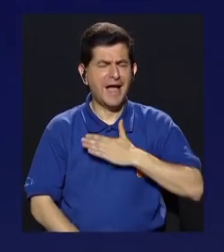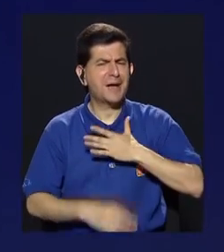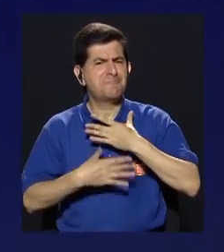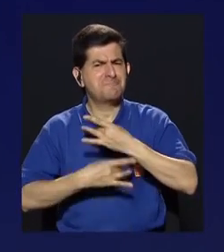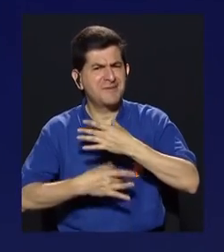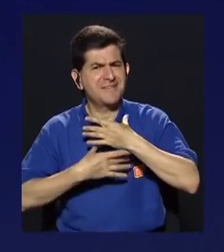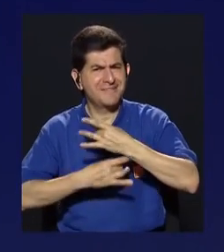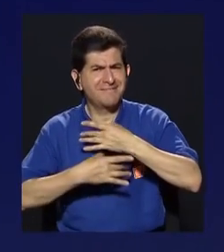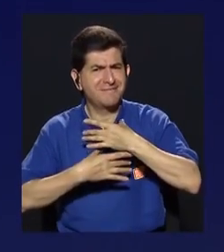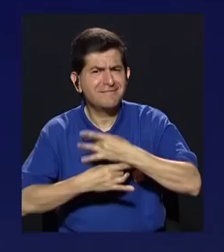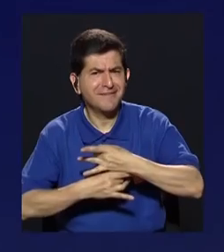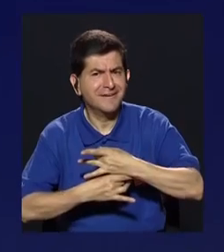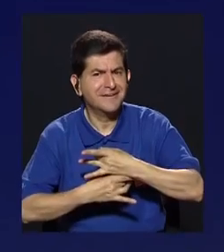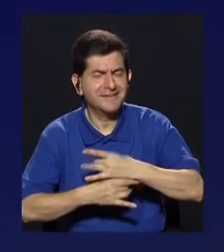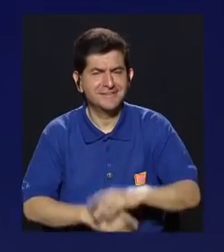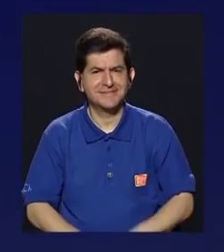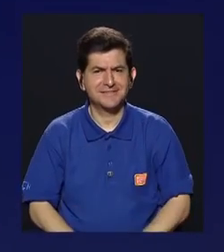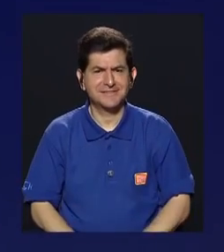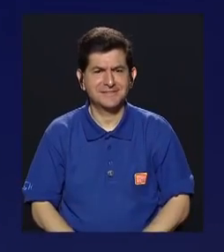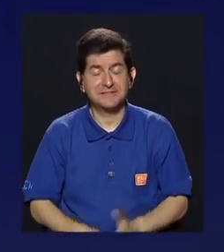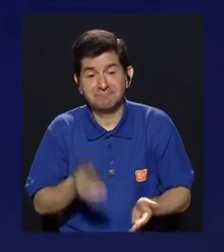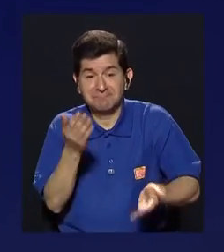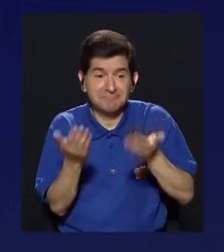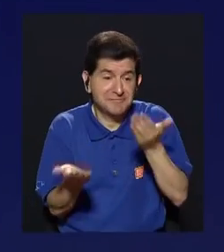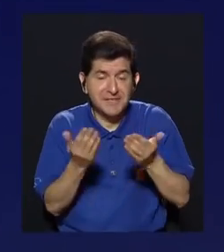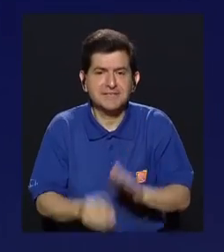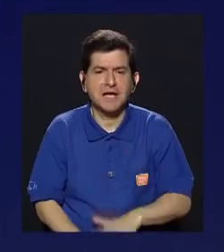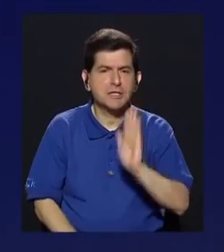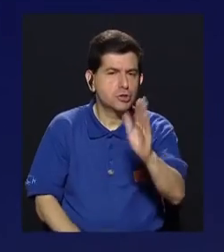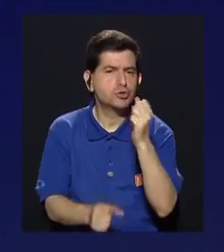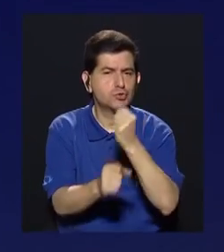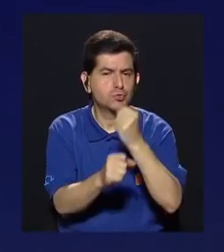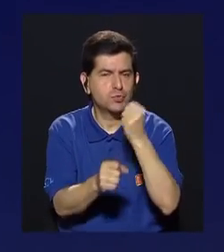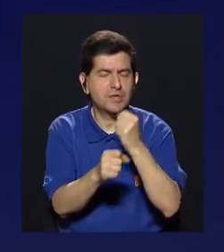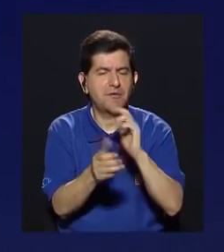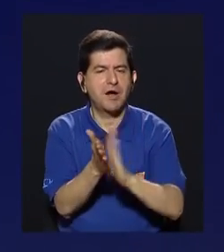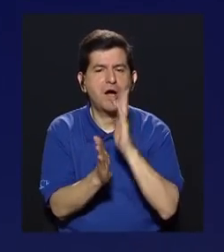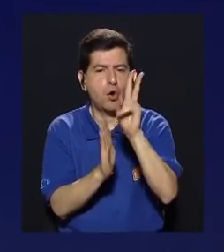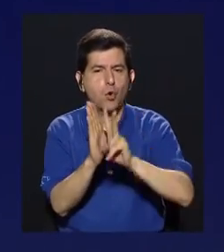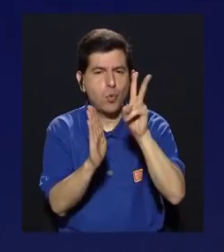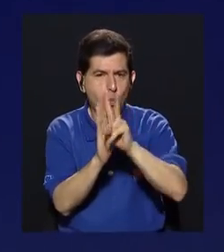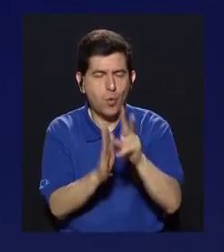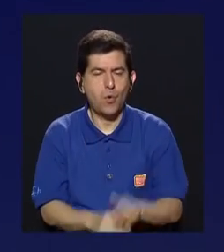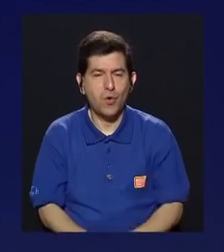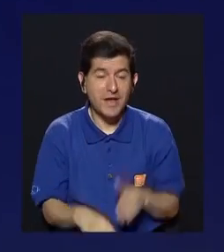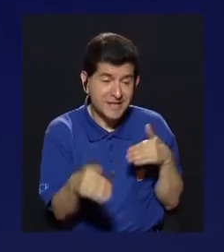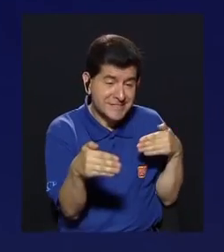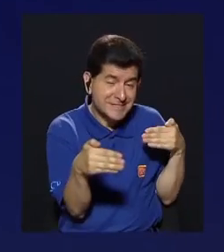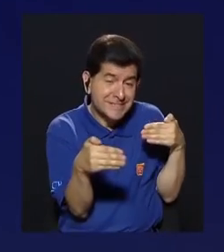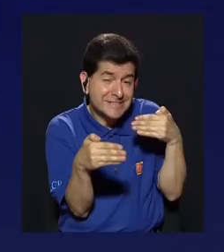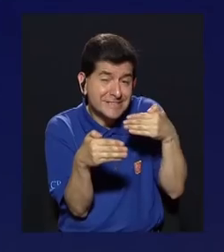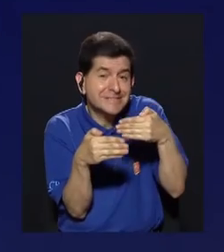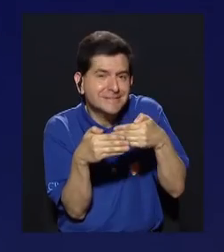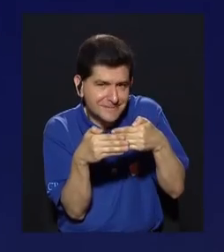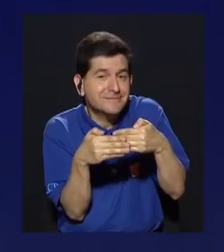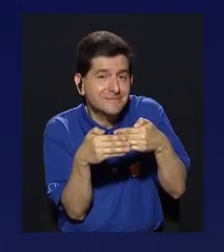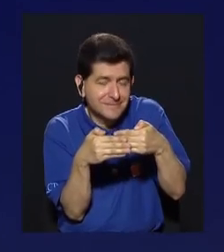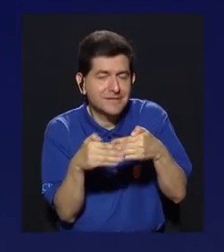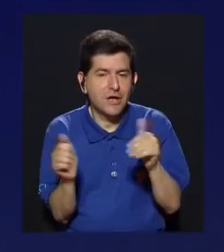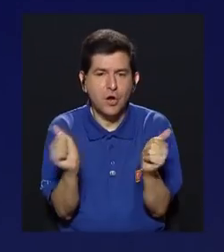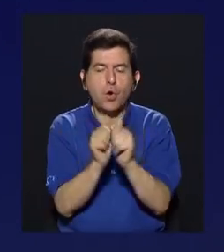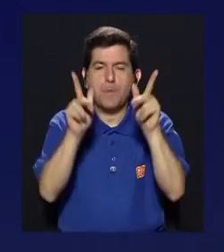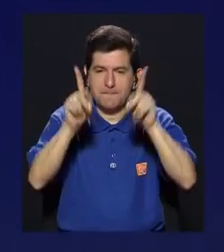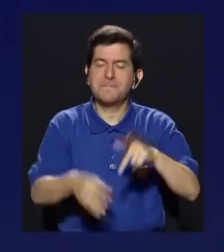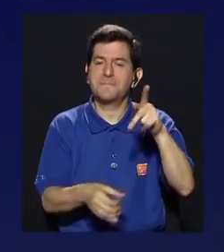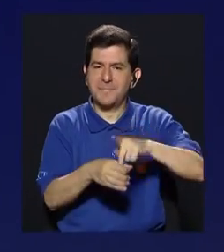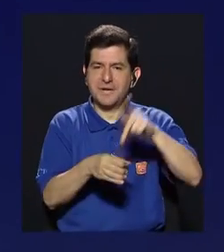llama la atención o algo que llama la atención del trabajo que hiciste en este documental es la cercanía realmente que logras con